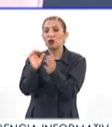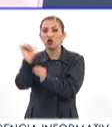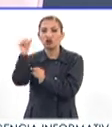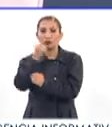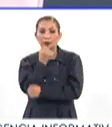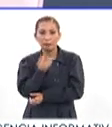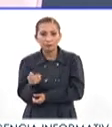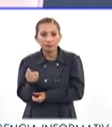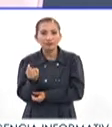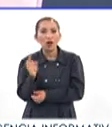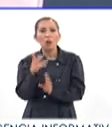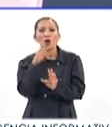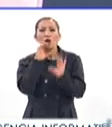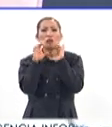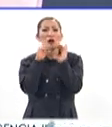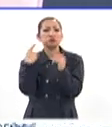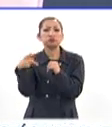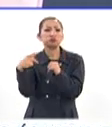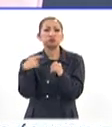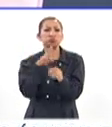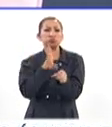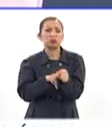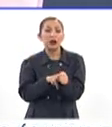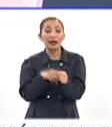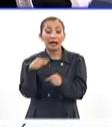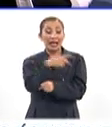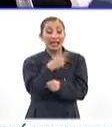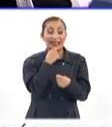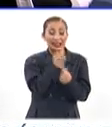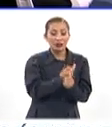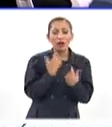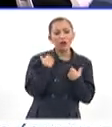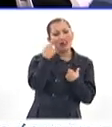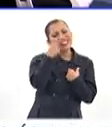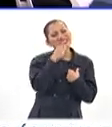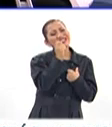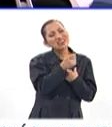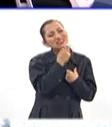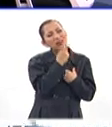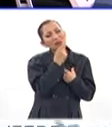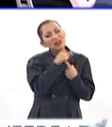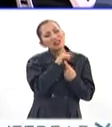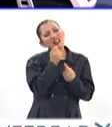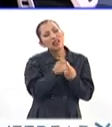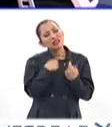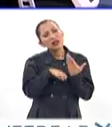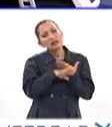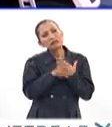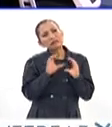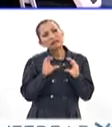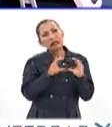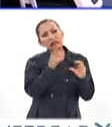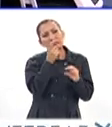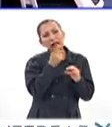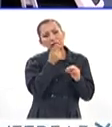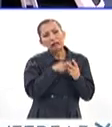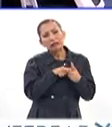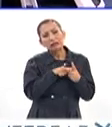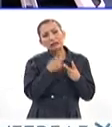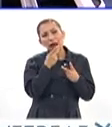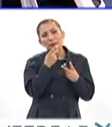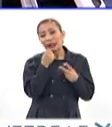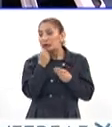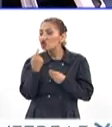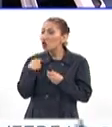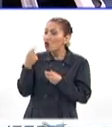niño. Es como su lenguaje. Entonces, ellos van entendiendo qué es la diabetes, todo lo de la prevención de la diabetes, lo